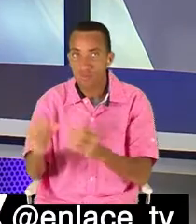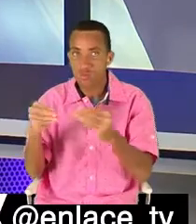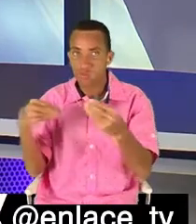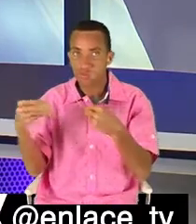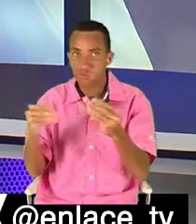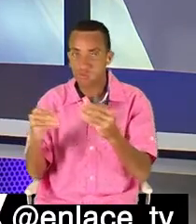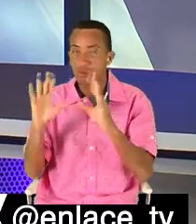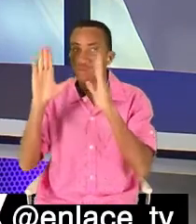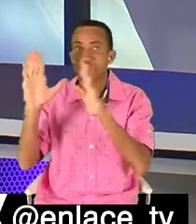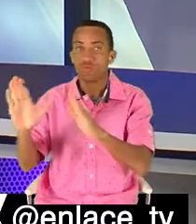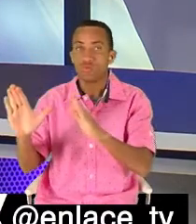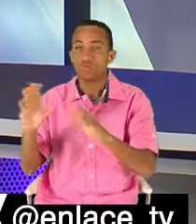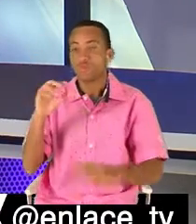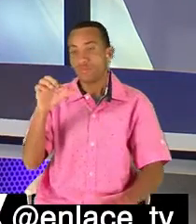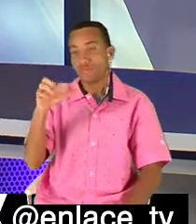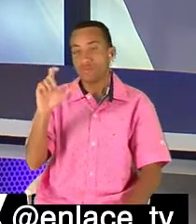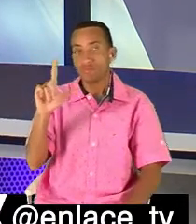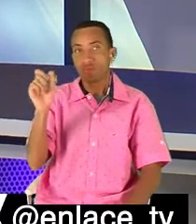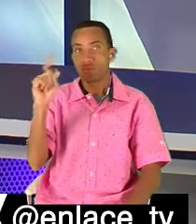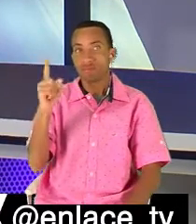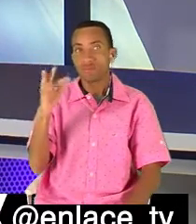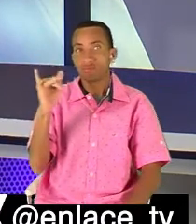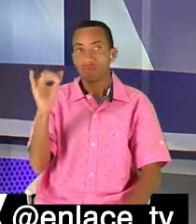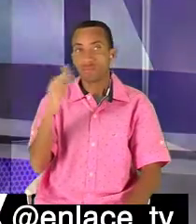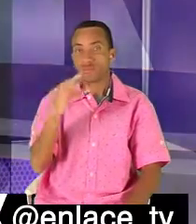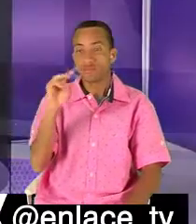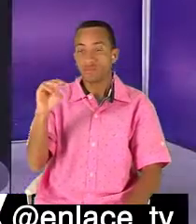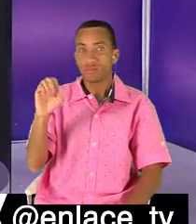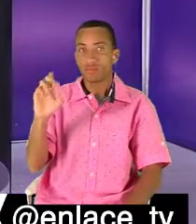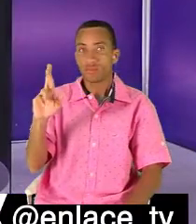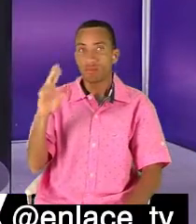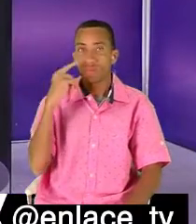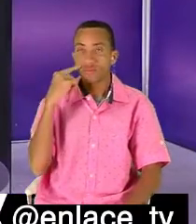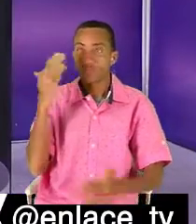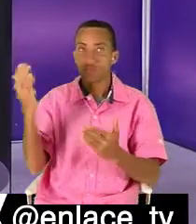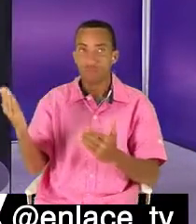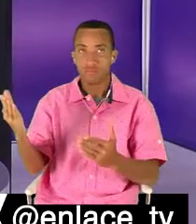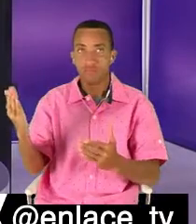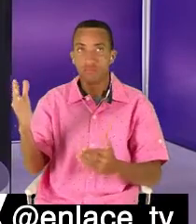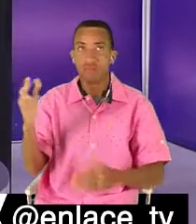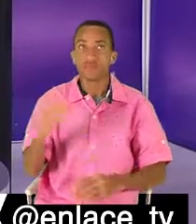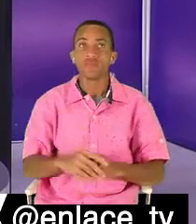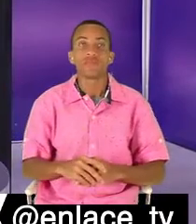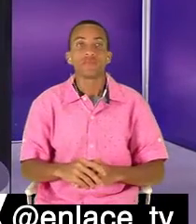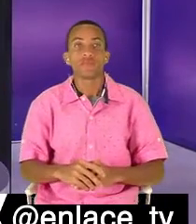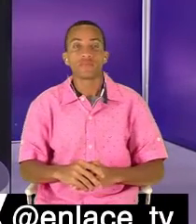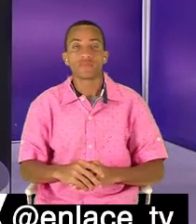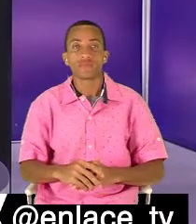encuentra en el lugar de la información. Neila, muy buenas tardes. Adelante, siga usted con más detalles.